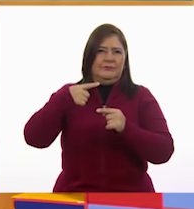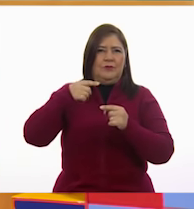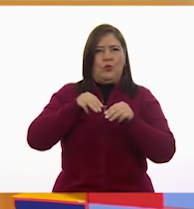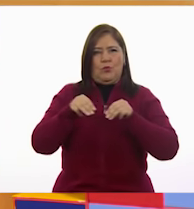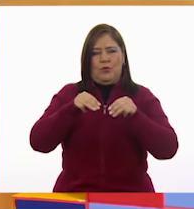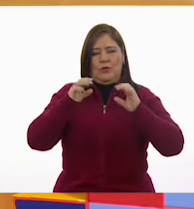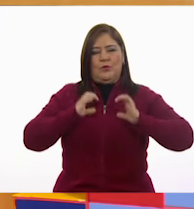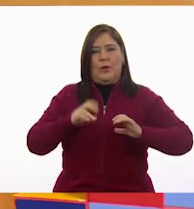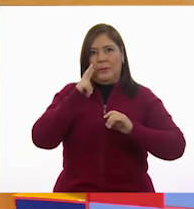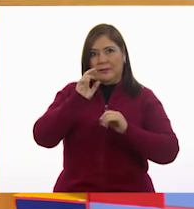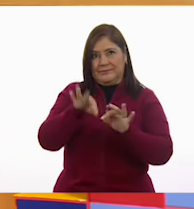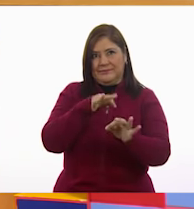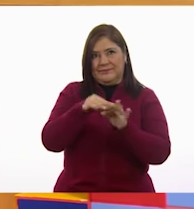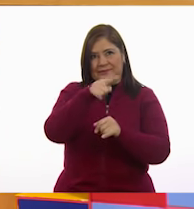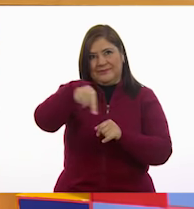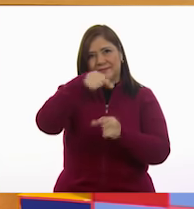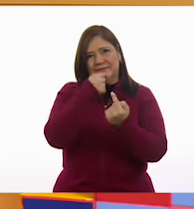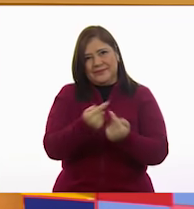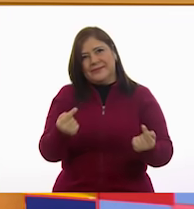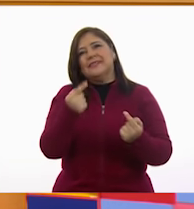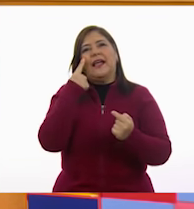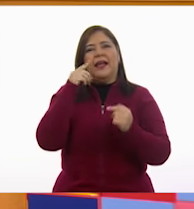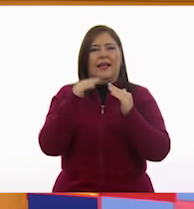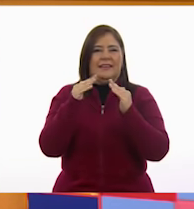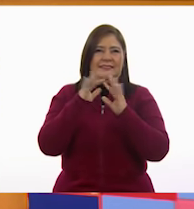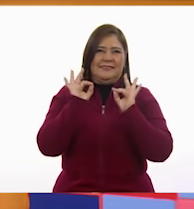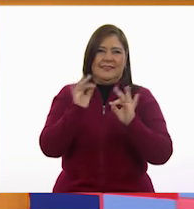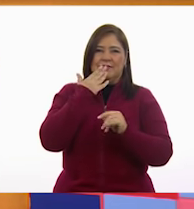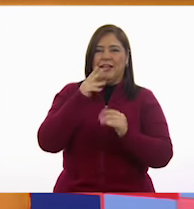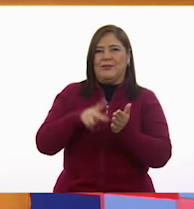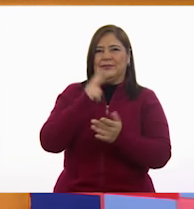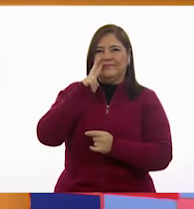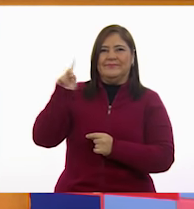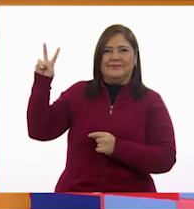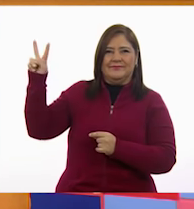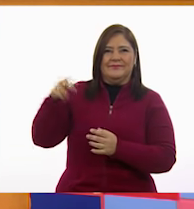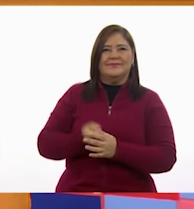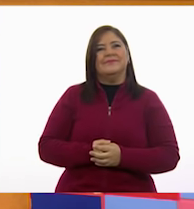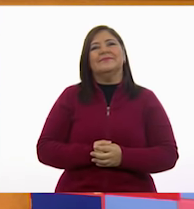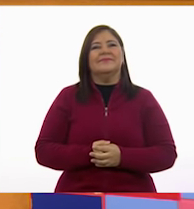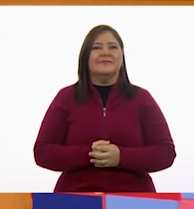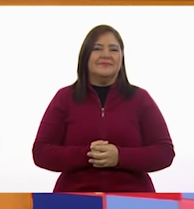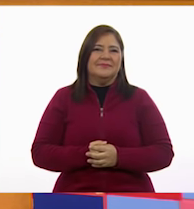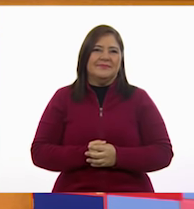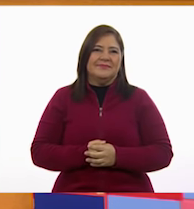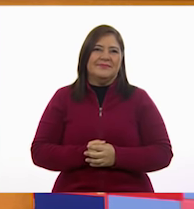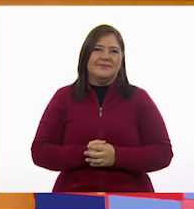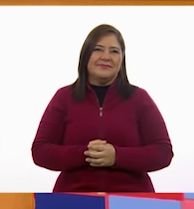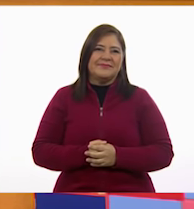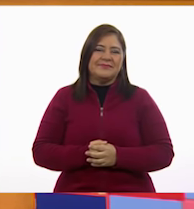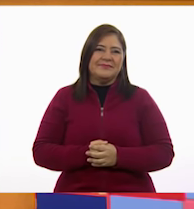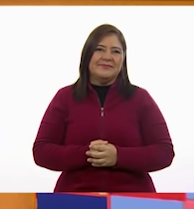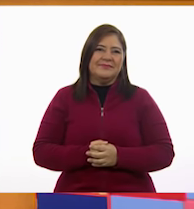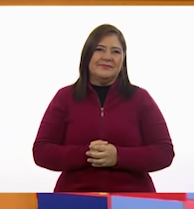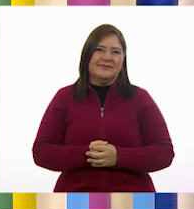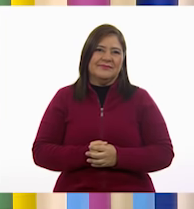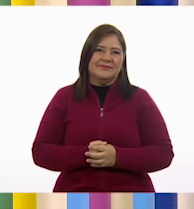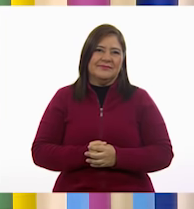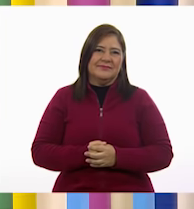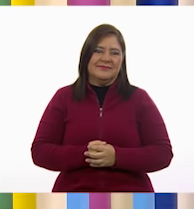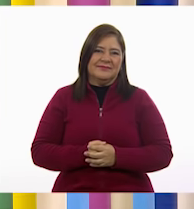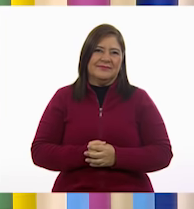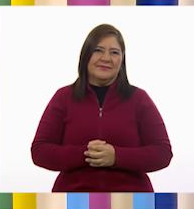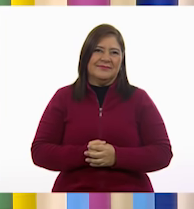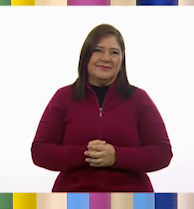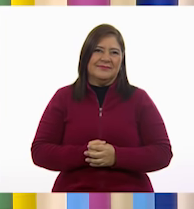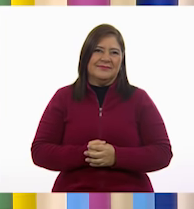¿Listos, niñas y niñas en casa? Vamos a repetirlo. Sí. Epo, itai, itai, epo.